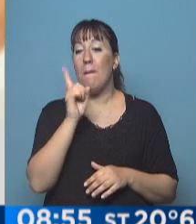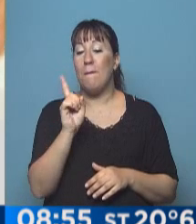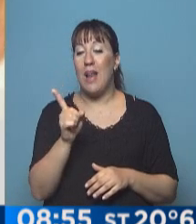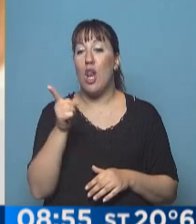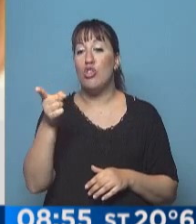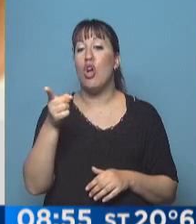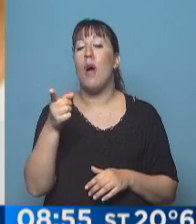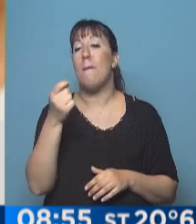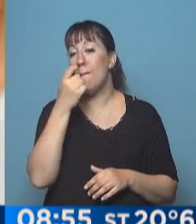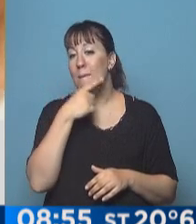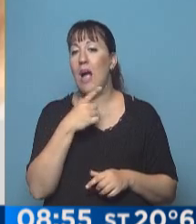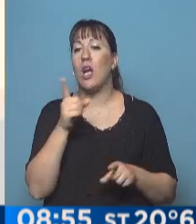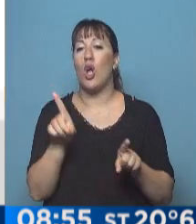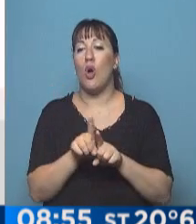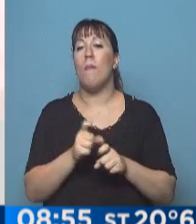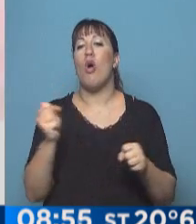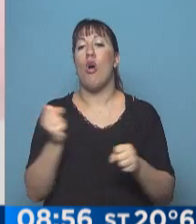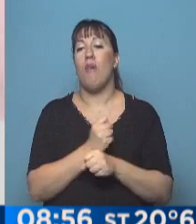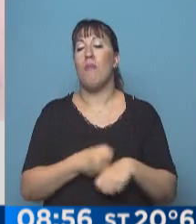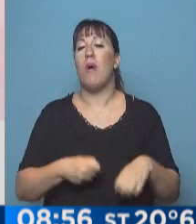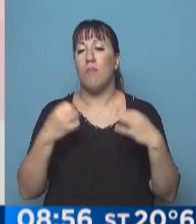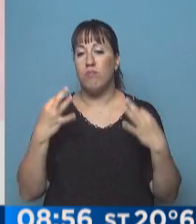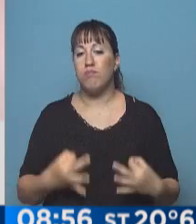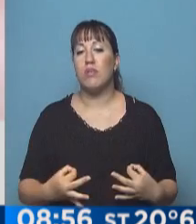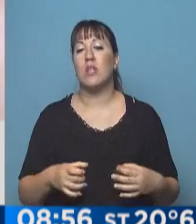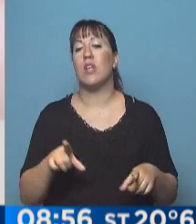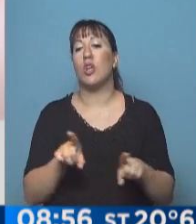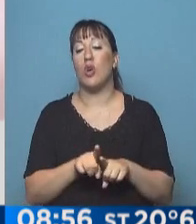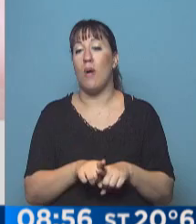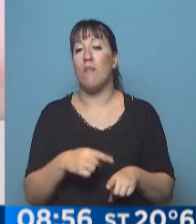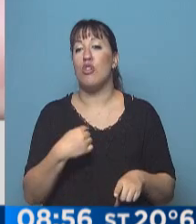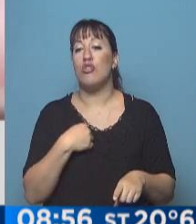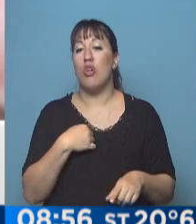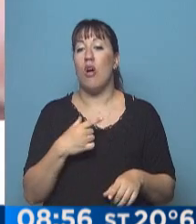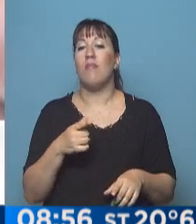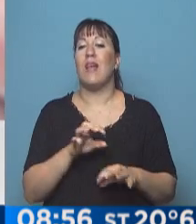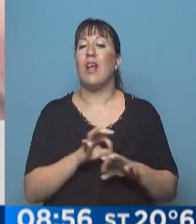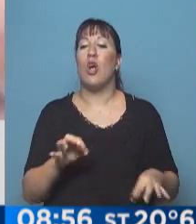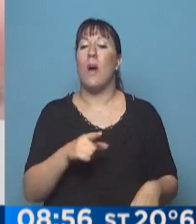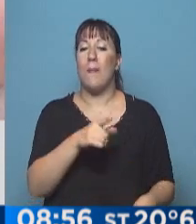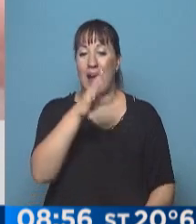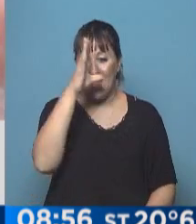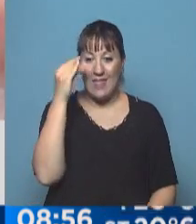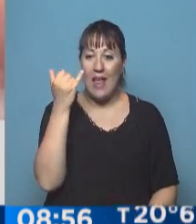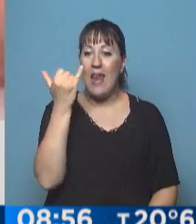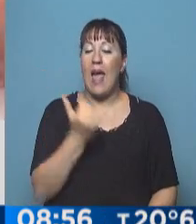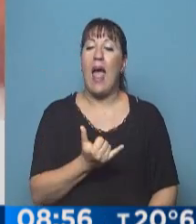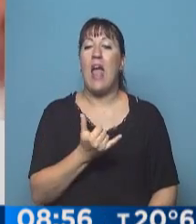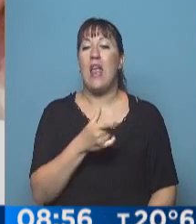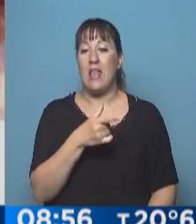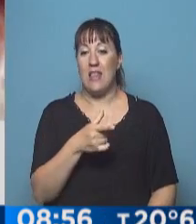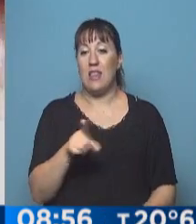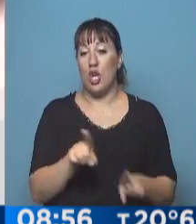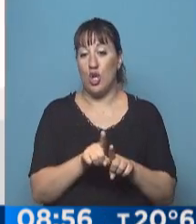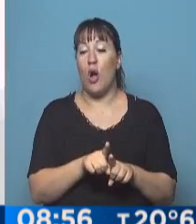Macri no es otra cosa que no caiga en lo que yo llamo la trampa de Cristina. Cristina te deja una gran trampa, es te dejo